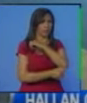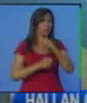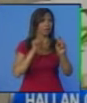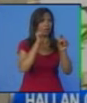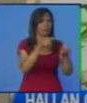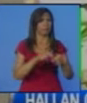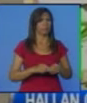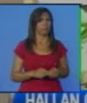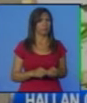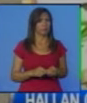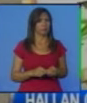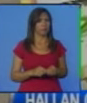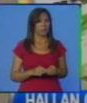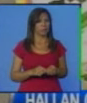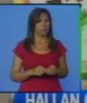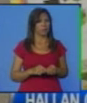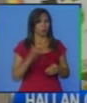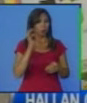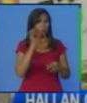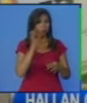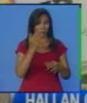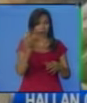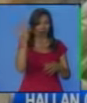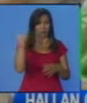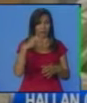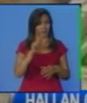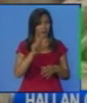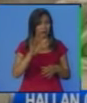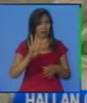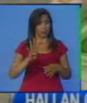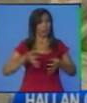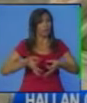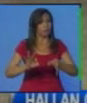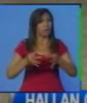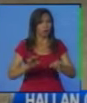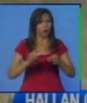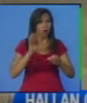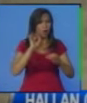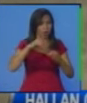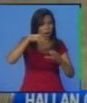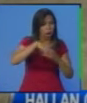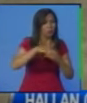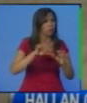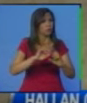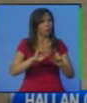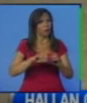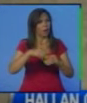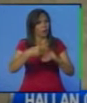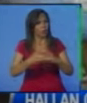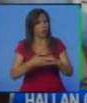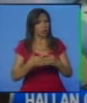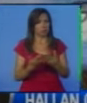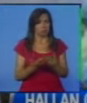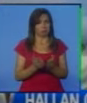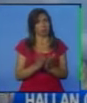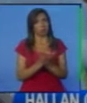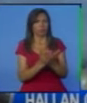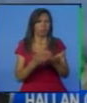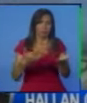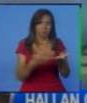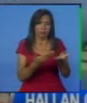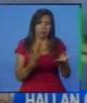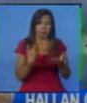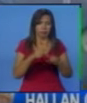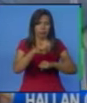Esta vez la droga no estaba dentro de la fruta como el pasado 24 de febrero, cuando en el puerto marítimo de Guayaquil se localizó un contenedor con una aparente carga